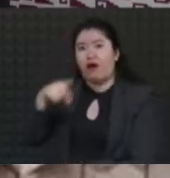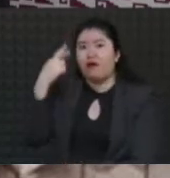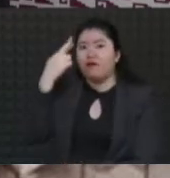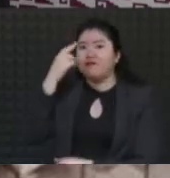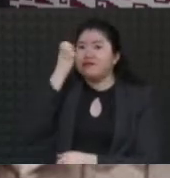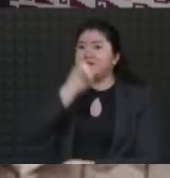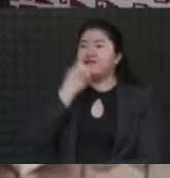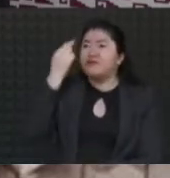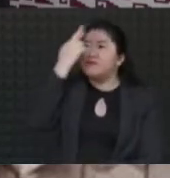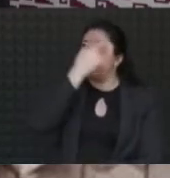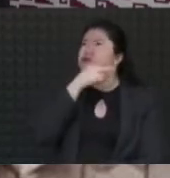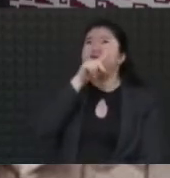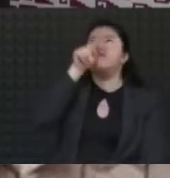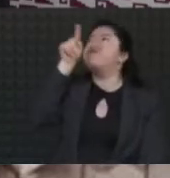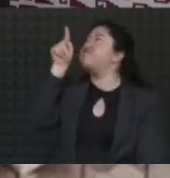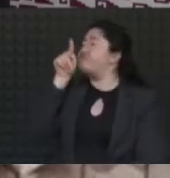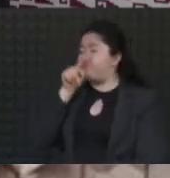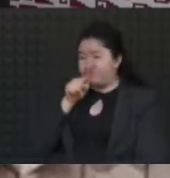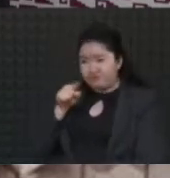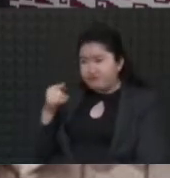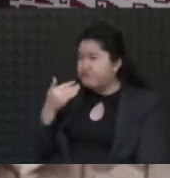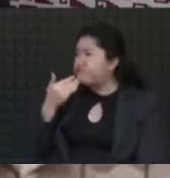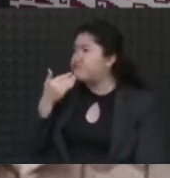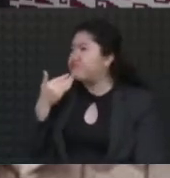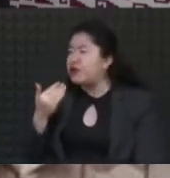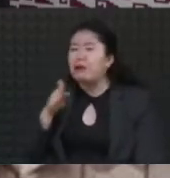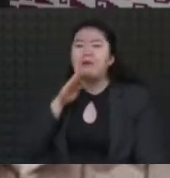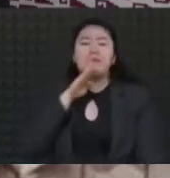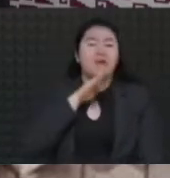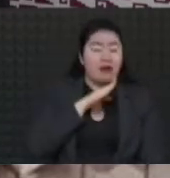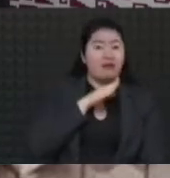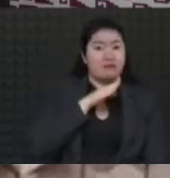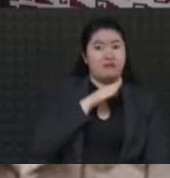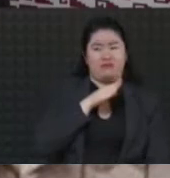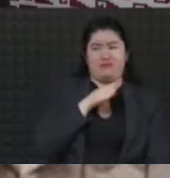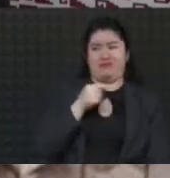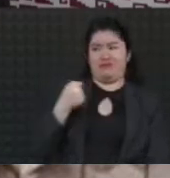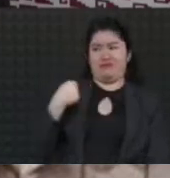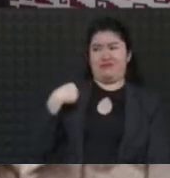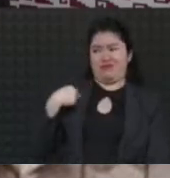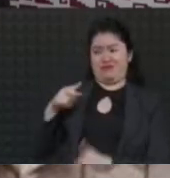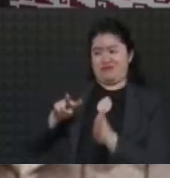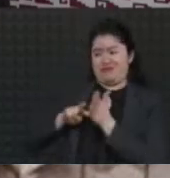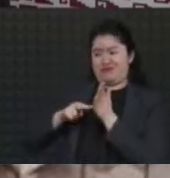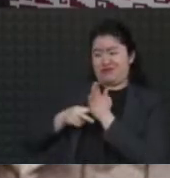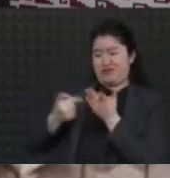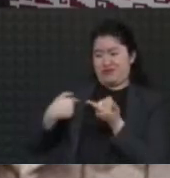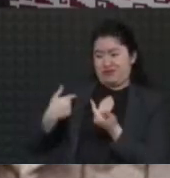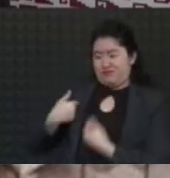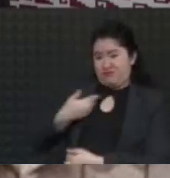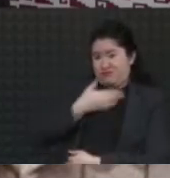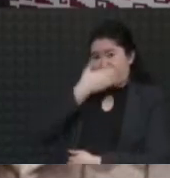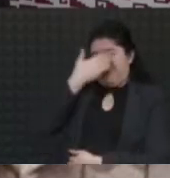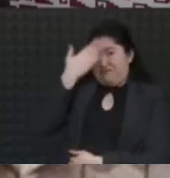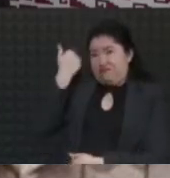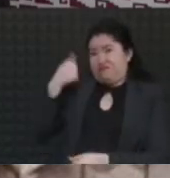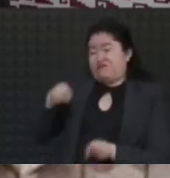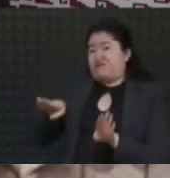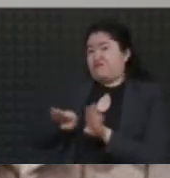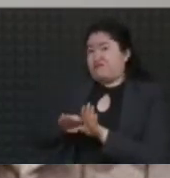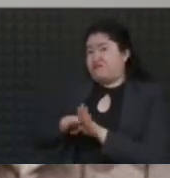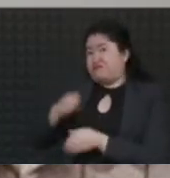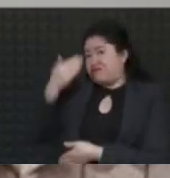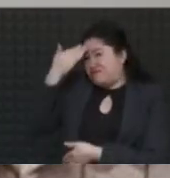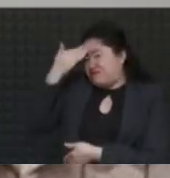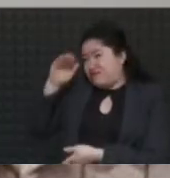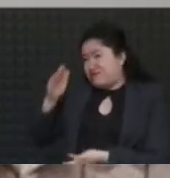revisen si tiene algún daño la escuela, ¿no? Y pues ellos dicen, yo no soy ingeniero, ¿no? ¿Cómo voy a saber si todo? No,